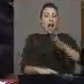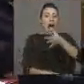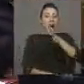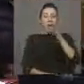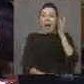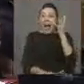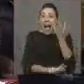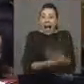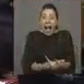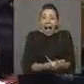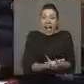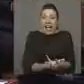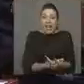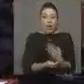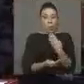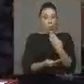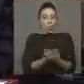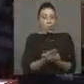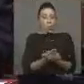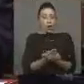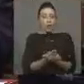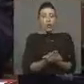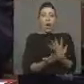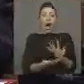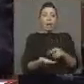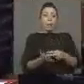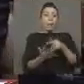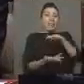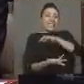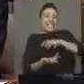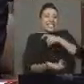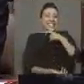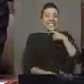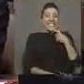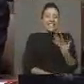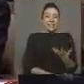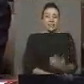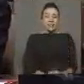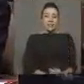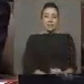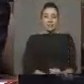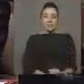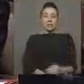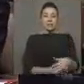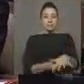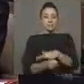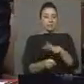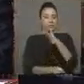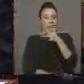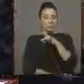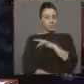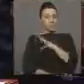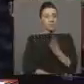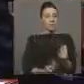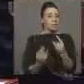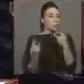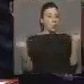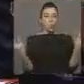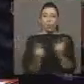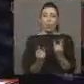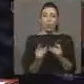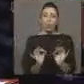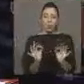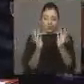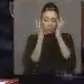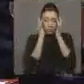que tenemos cuando estamos en periodos de crisis. La situación del agua en Chile requiere urgentemente